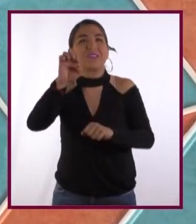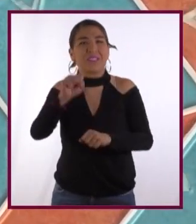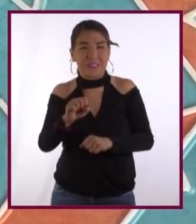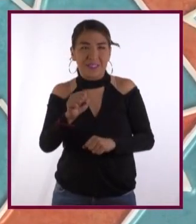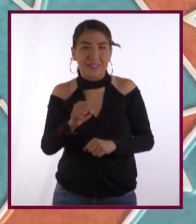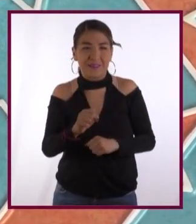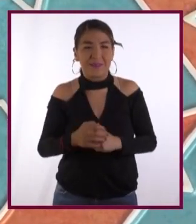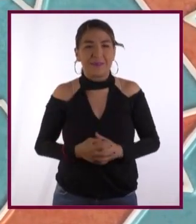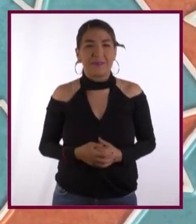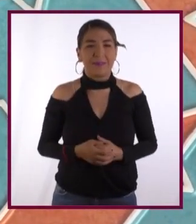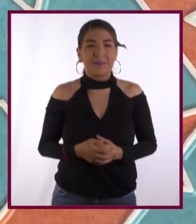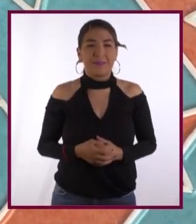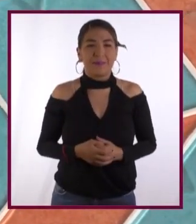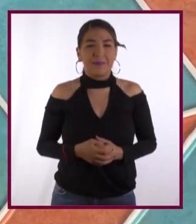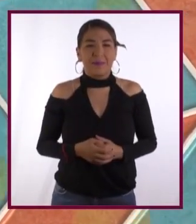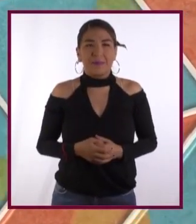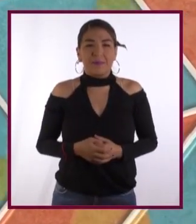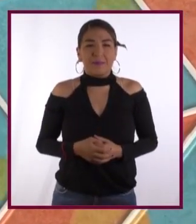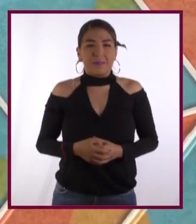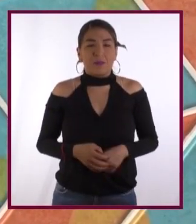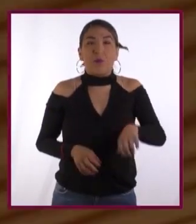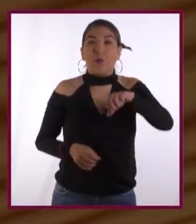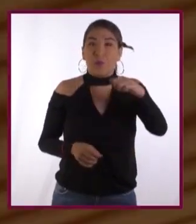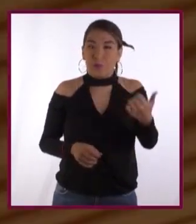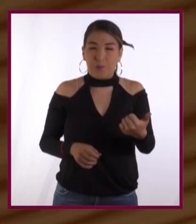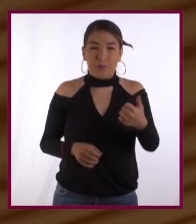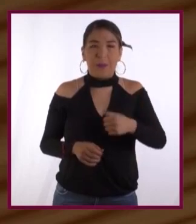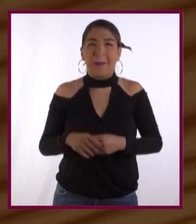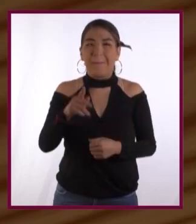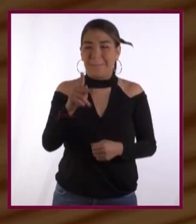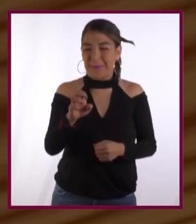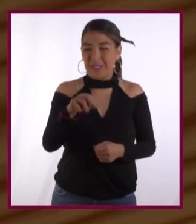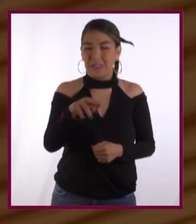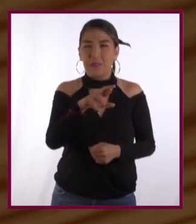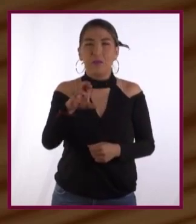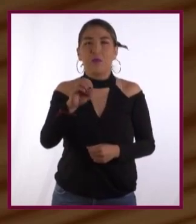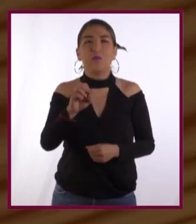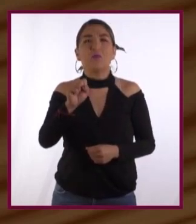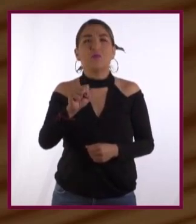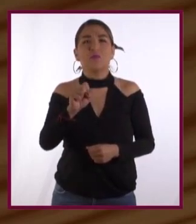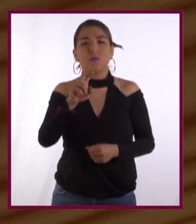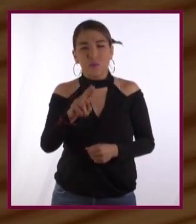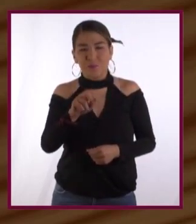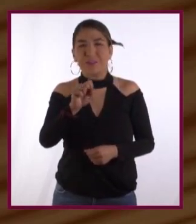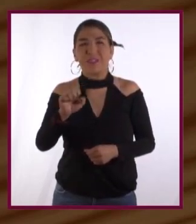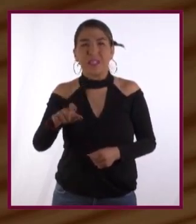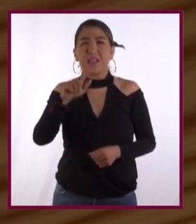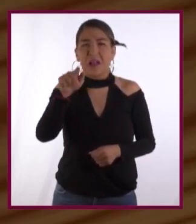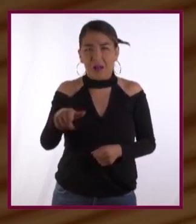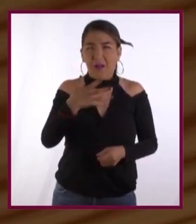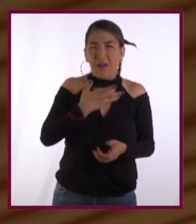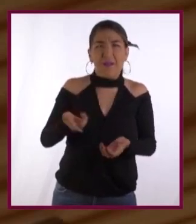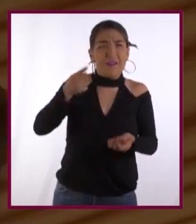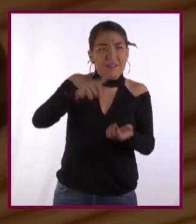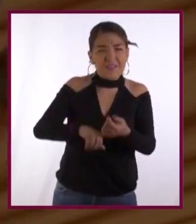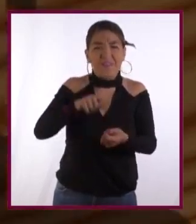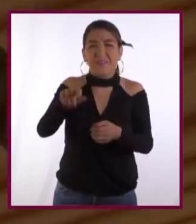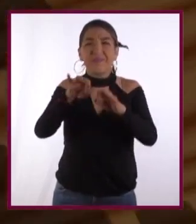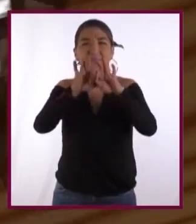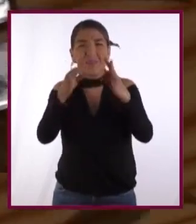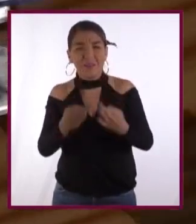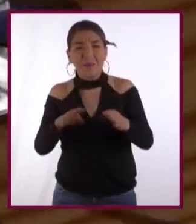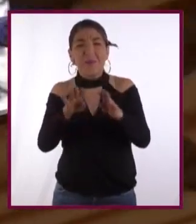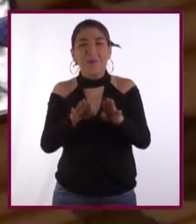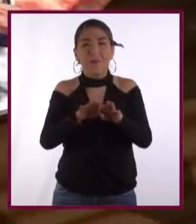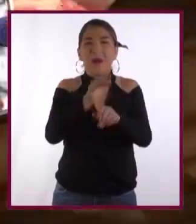en 1960, por ahí, y las teselaciones de Penrose vinieron a responder la pregunta de si existen